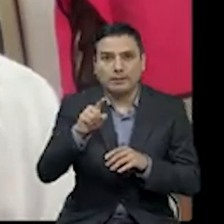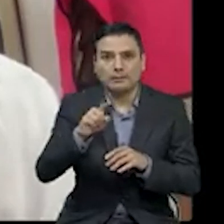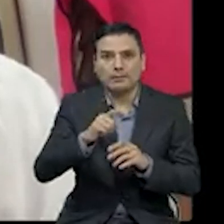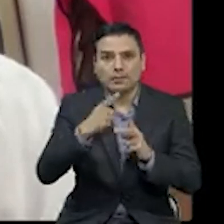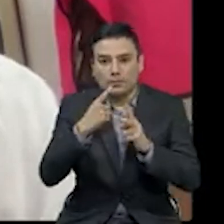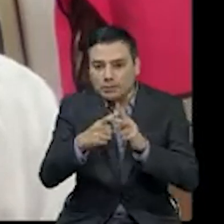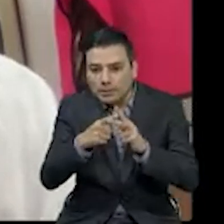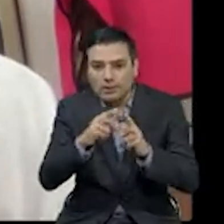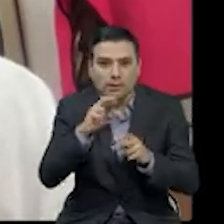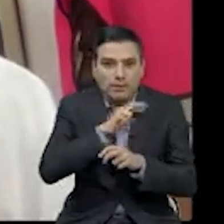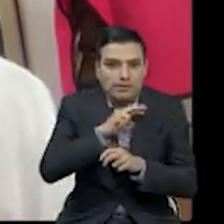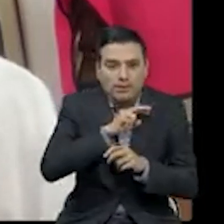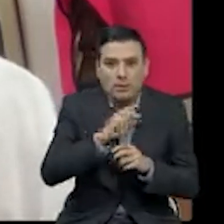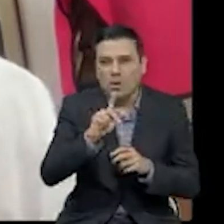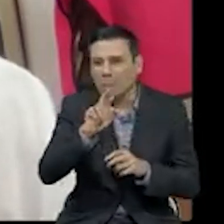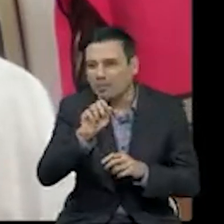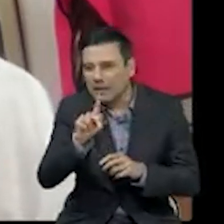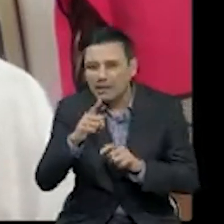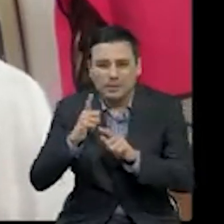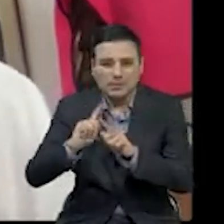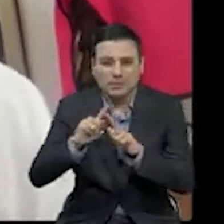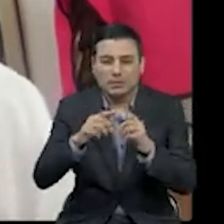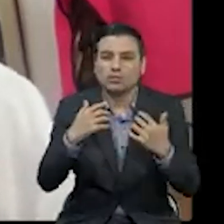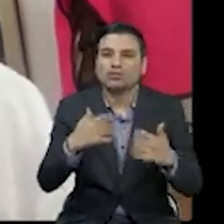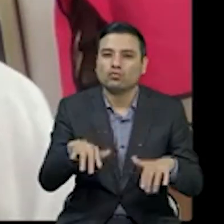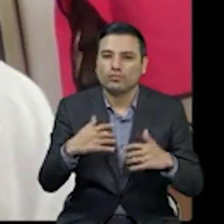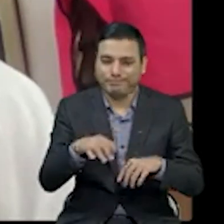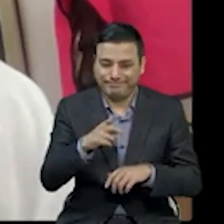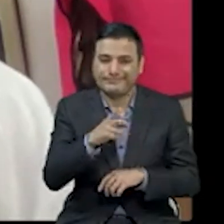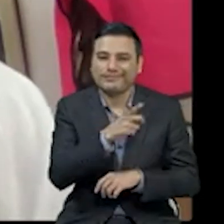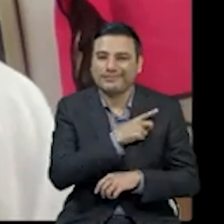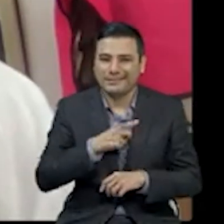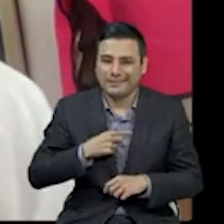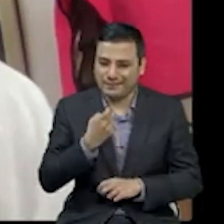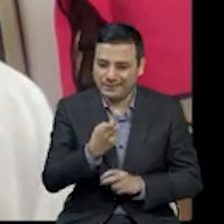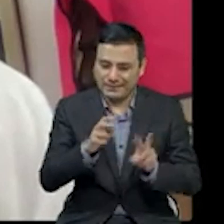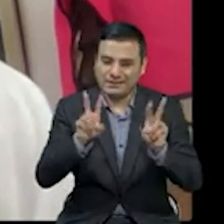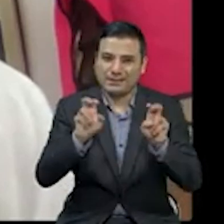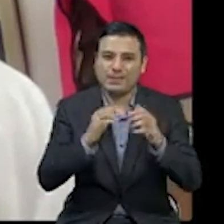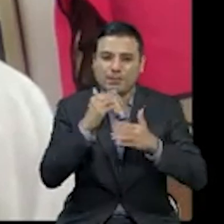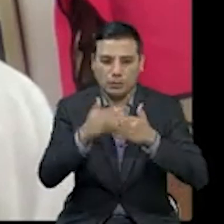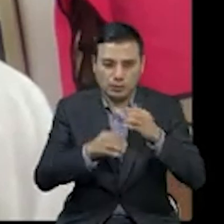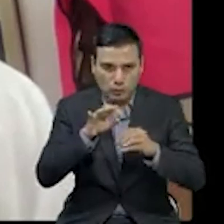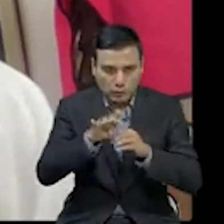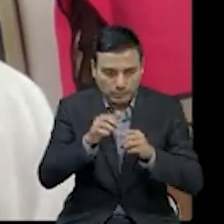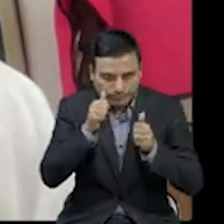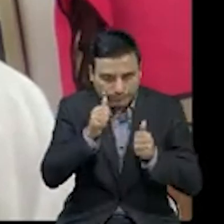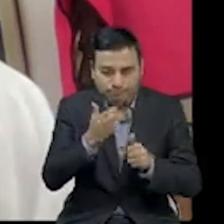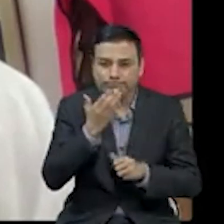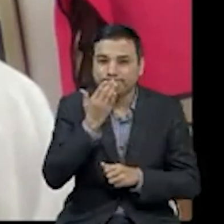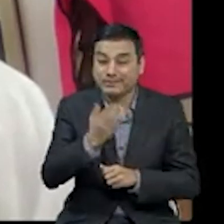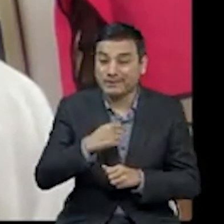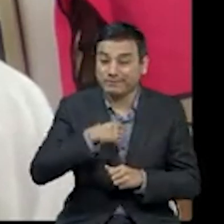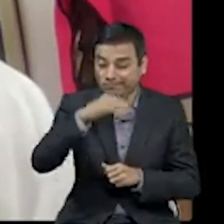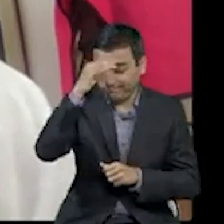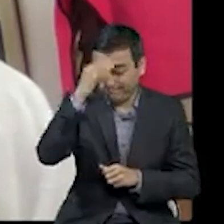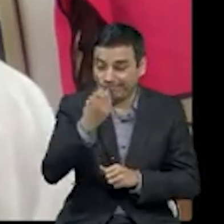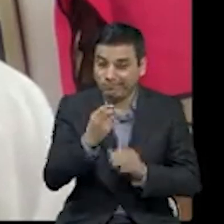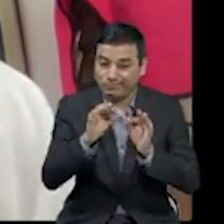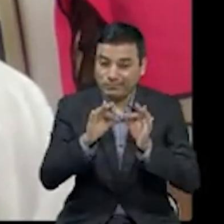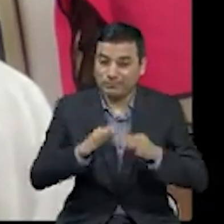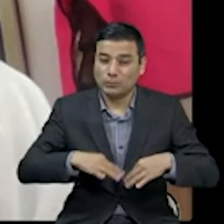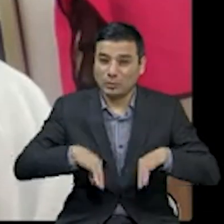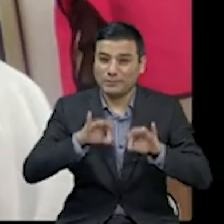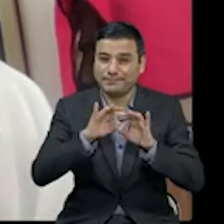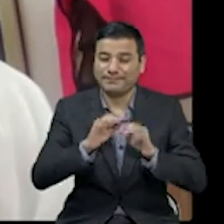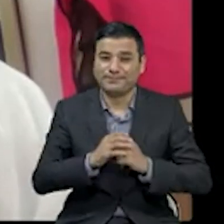lo que pasa con los procesos electorales que luego no se consideran. Sí me parece entonces que es muy importante